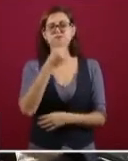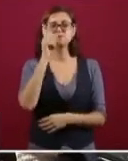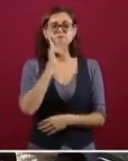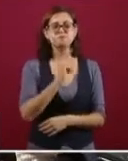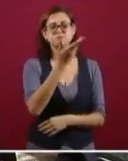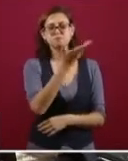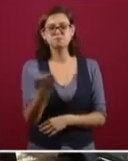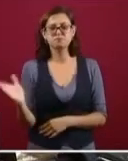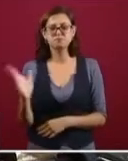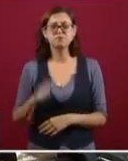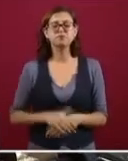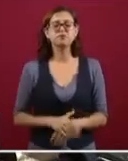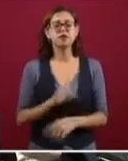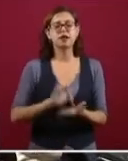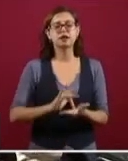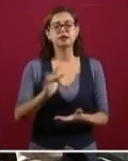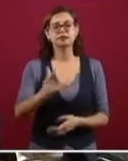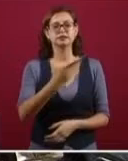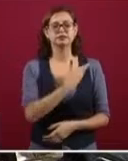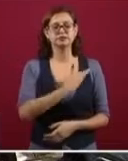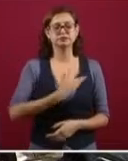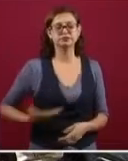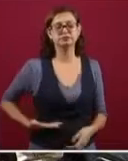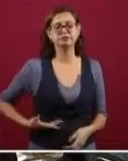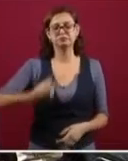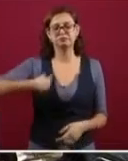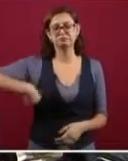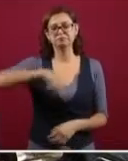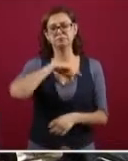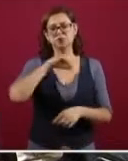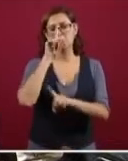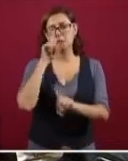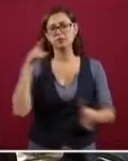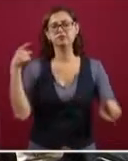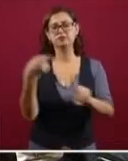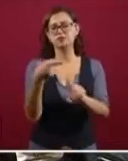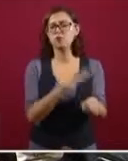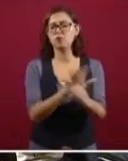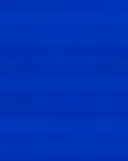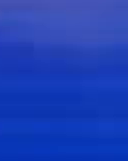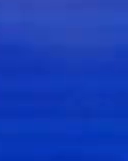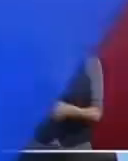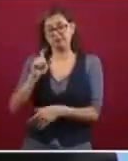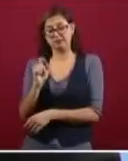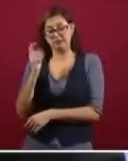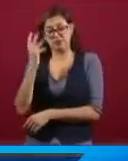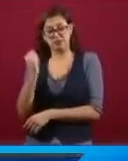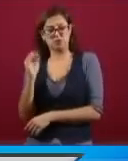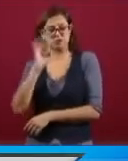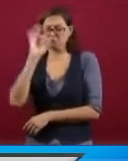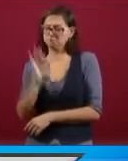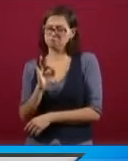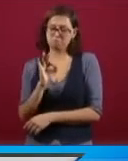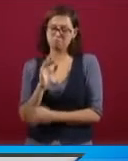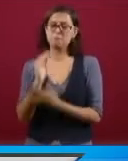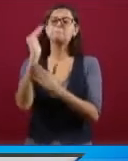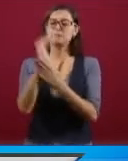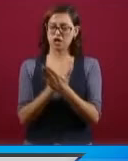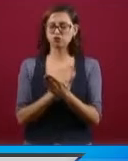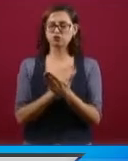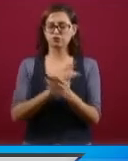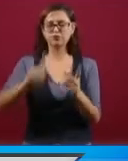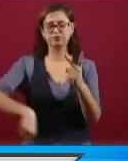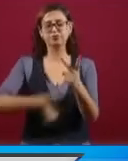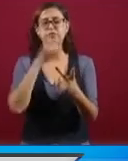El día de mañana izará la bandera media asta y posterior a esto regresará a la conferencia. Plan de